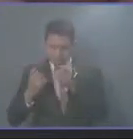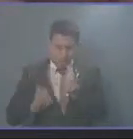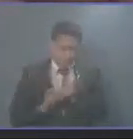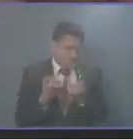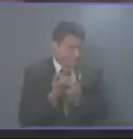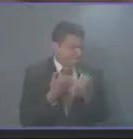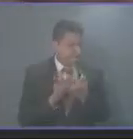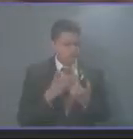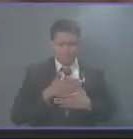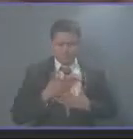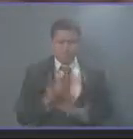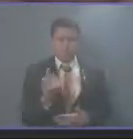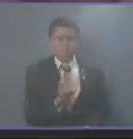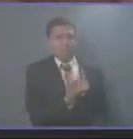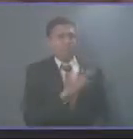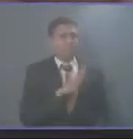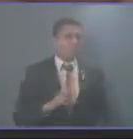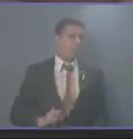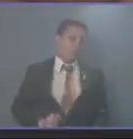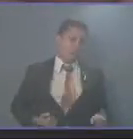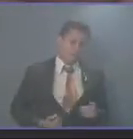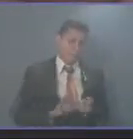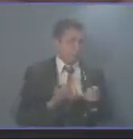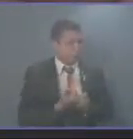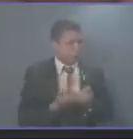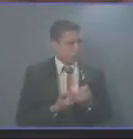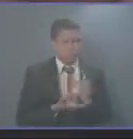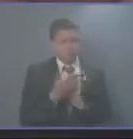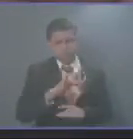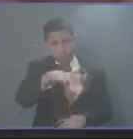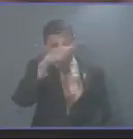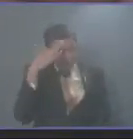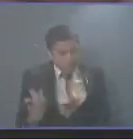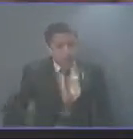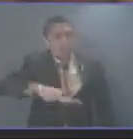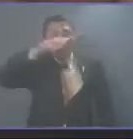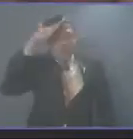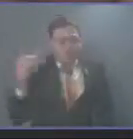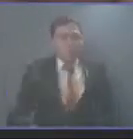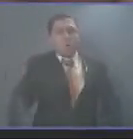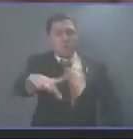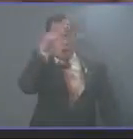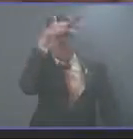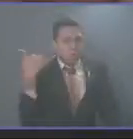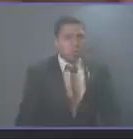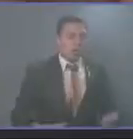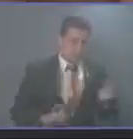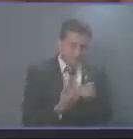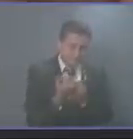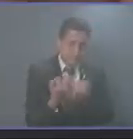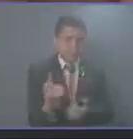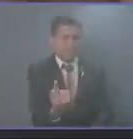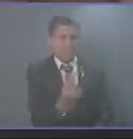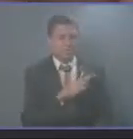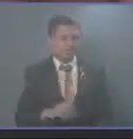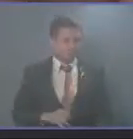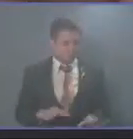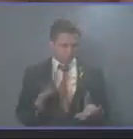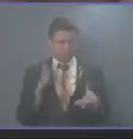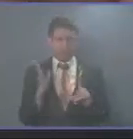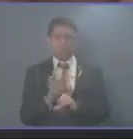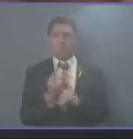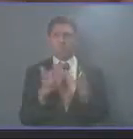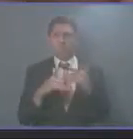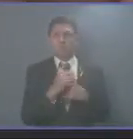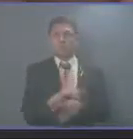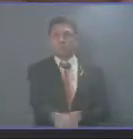total atención hacia El Salvador. Su esfuerzo por apoyar a los salvadoreños ha sido extraordinario, logrando aportar